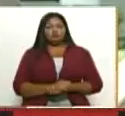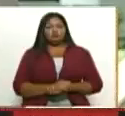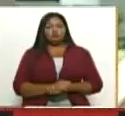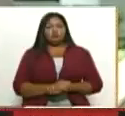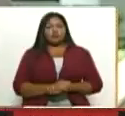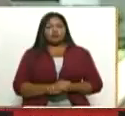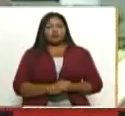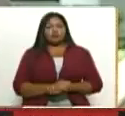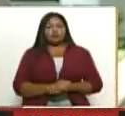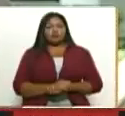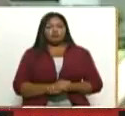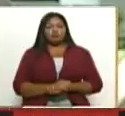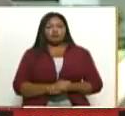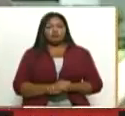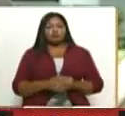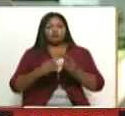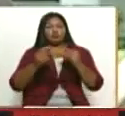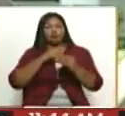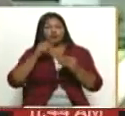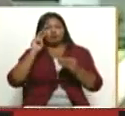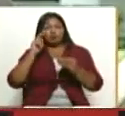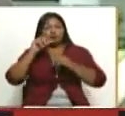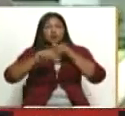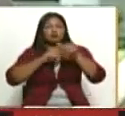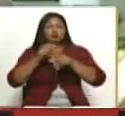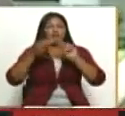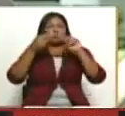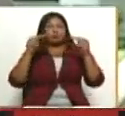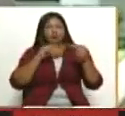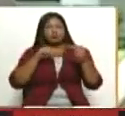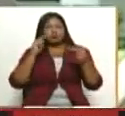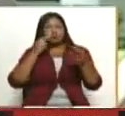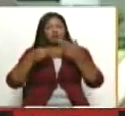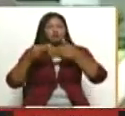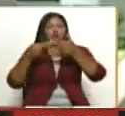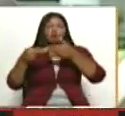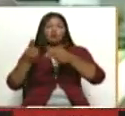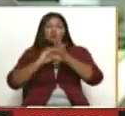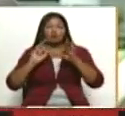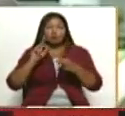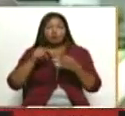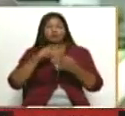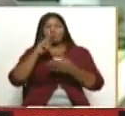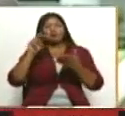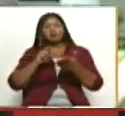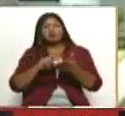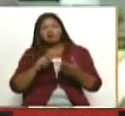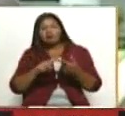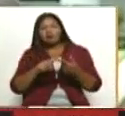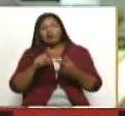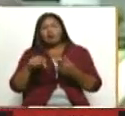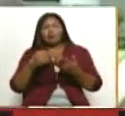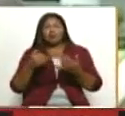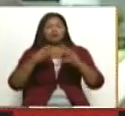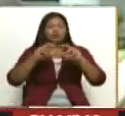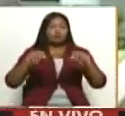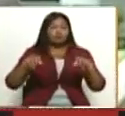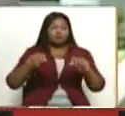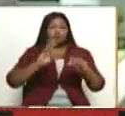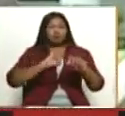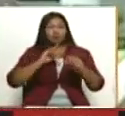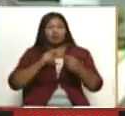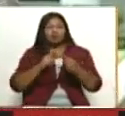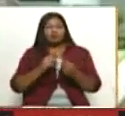Tratemos todos de empujar en este ciclo de paz que estamos construyendo de lo nacional a lo territorial, de